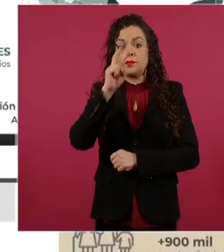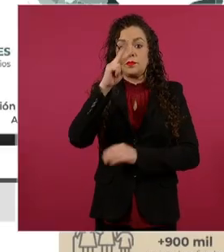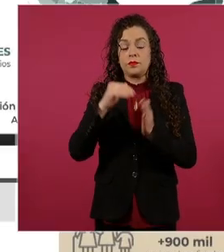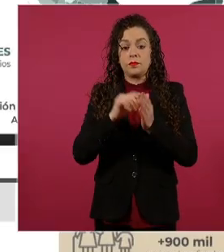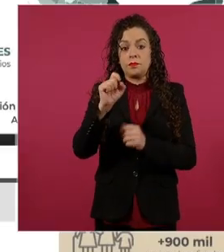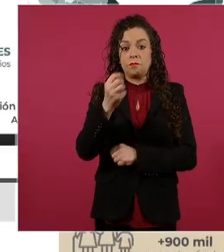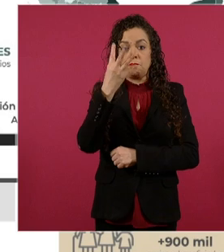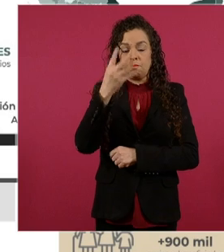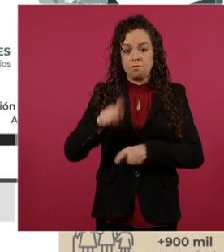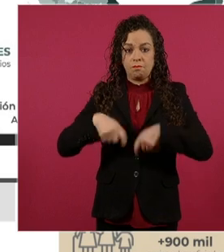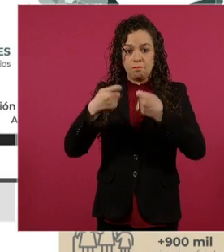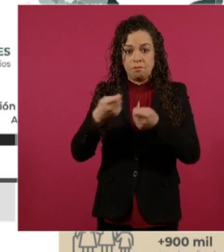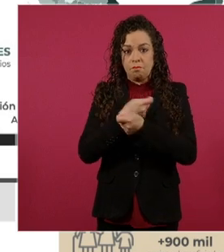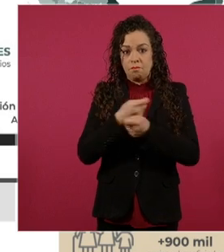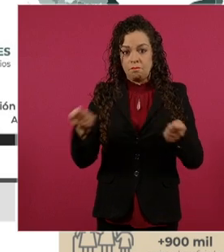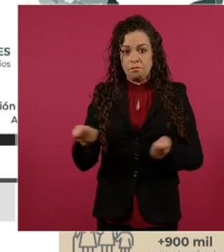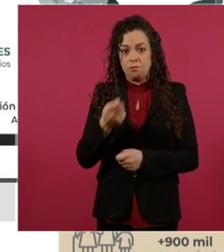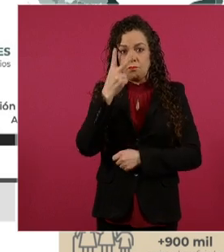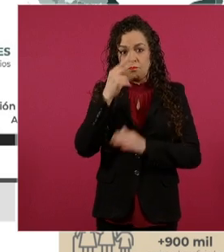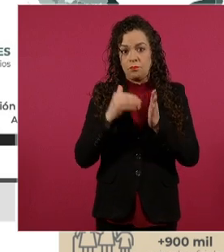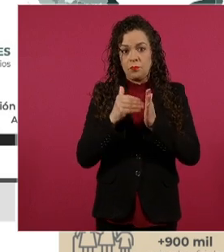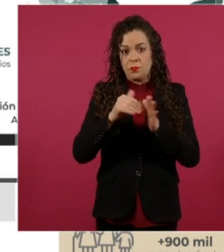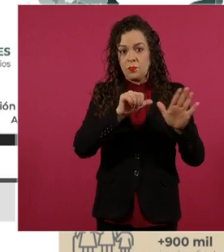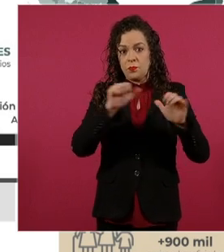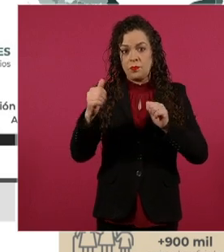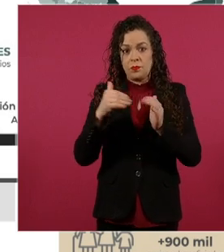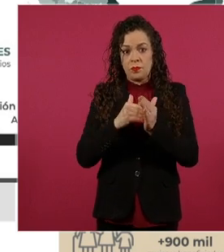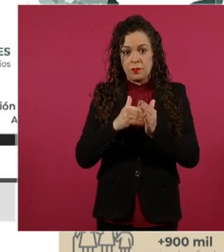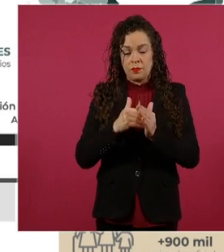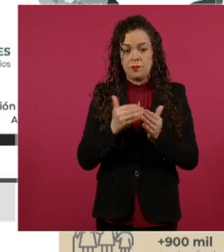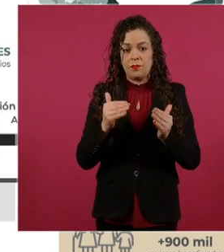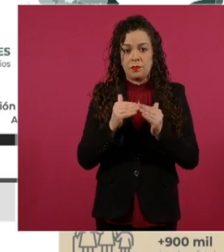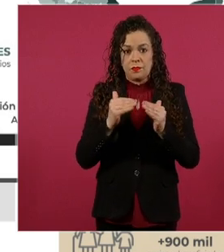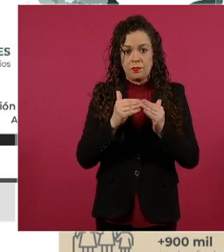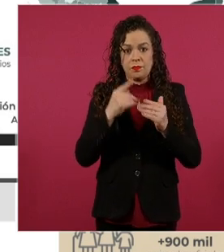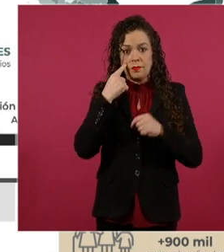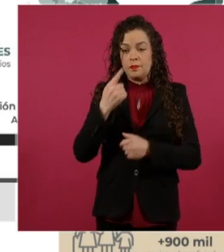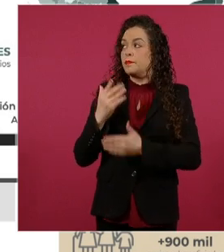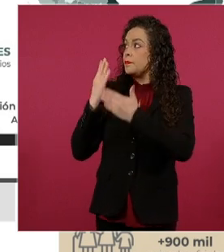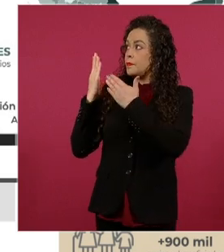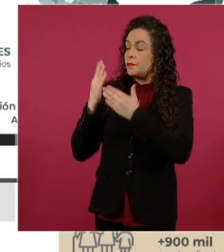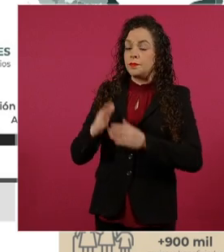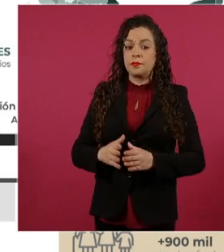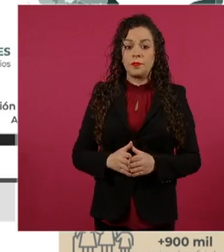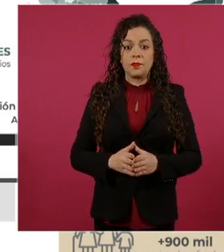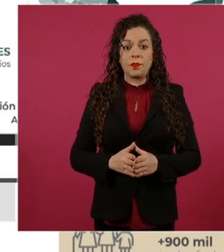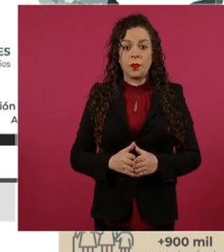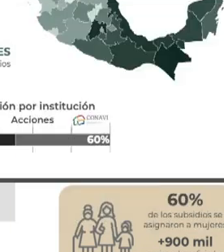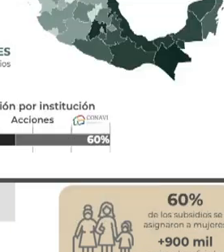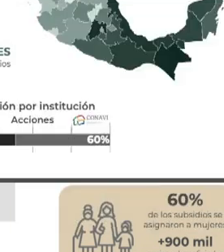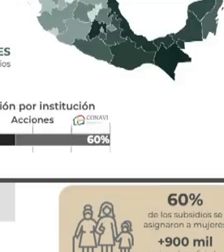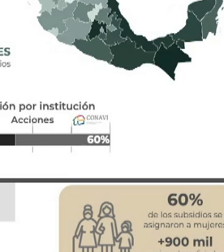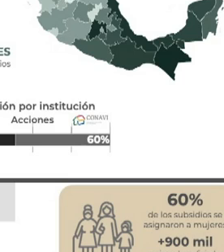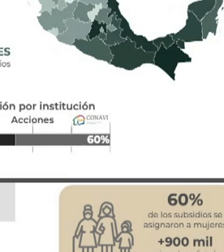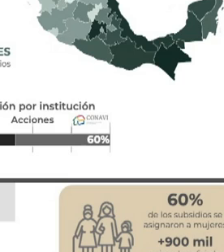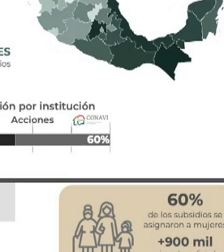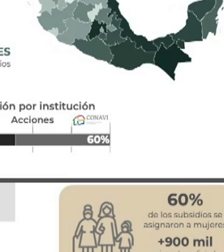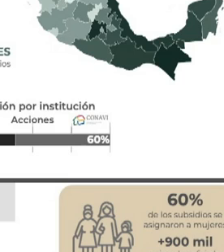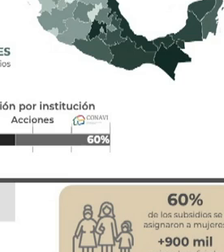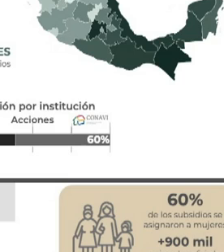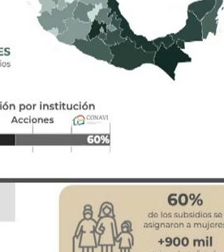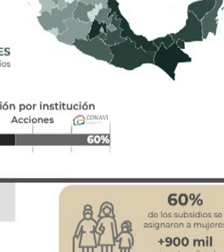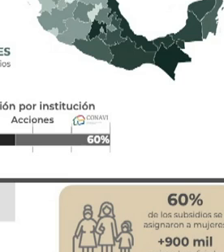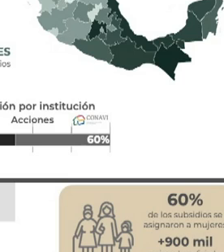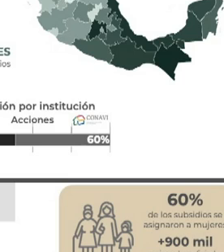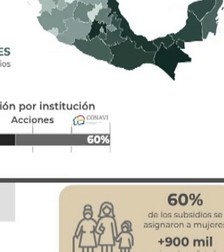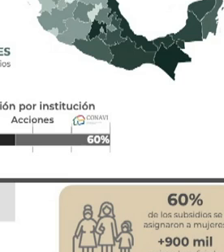otorgaron prácticamente dos millones 600 mil créditos, con una inversión que representó 1